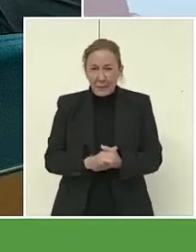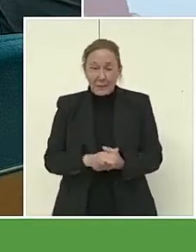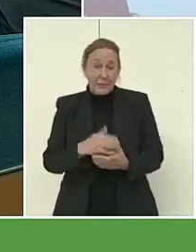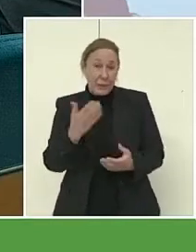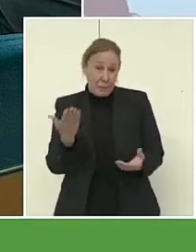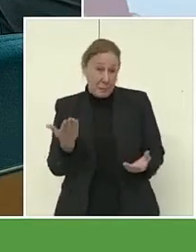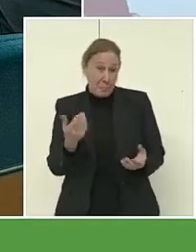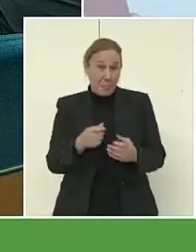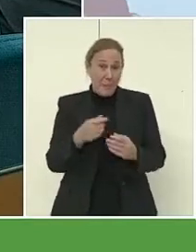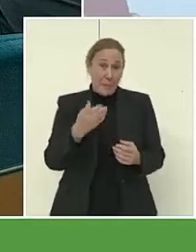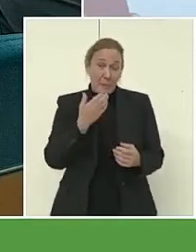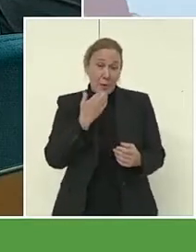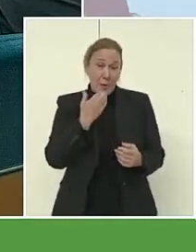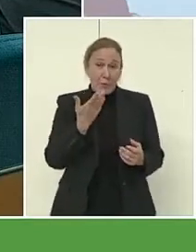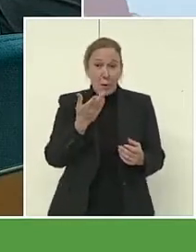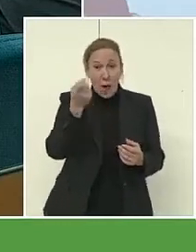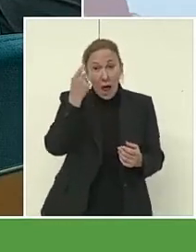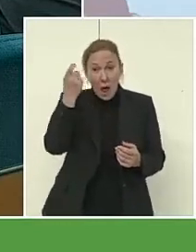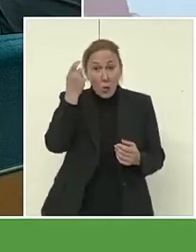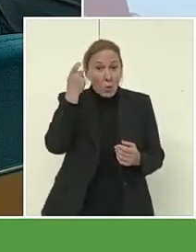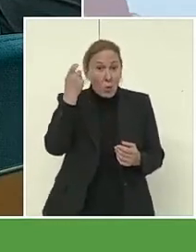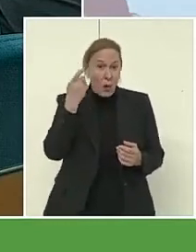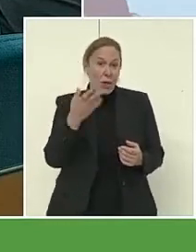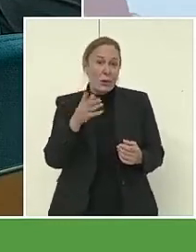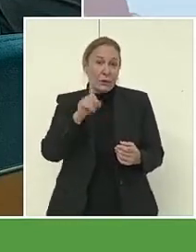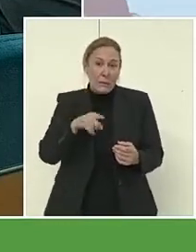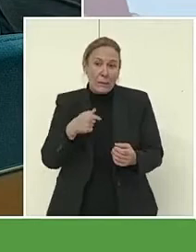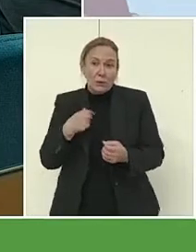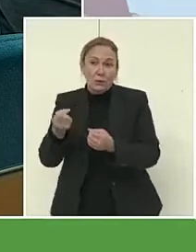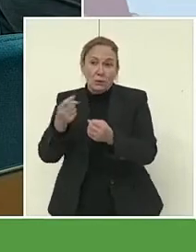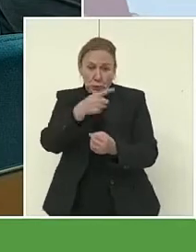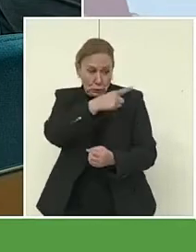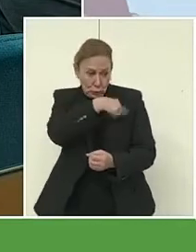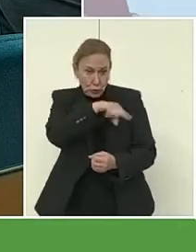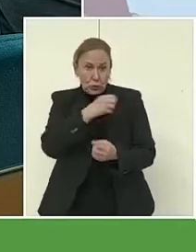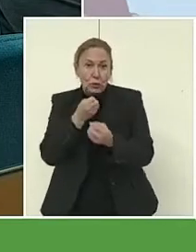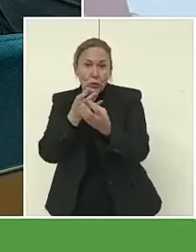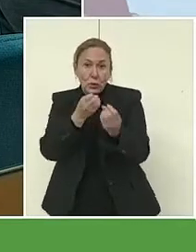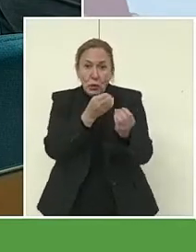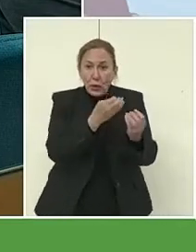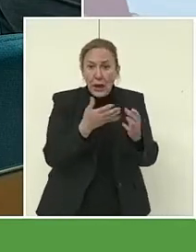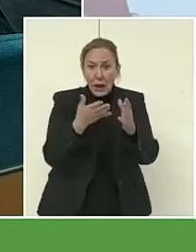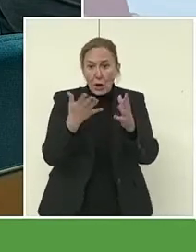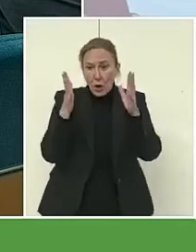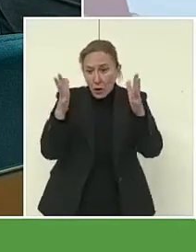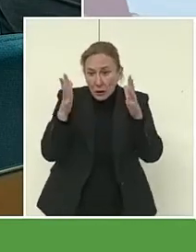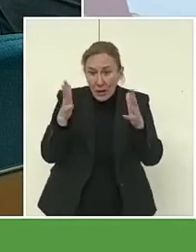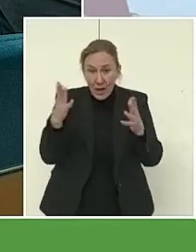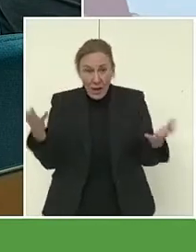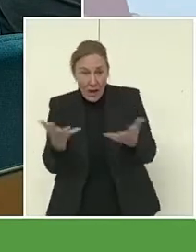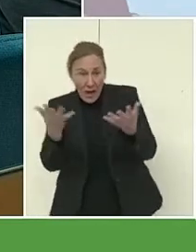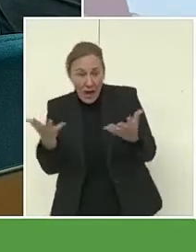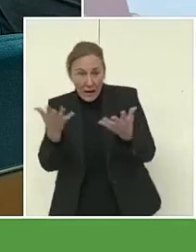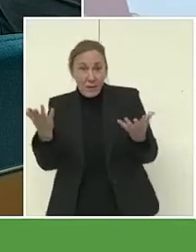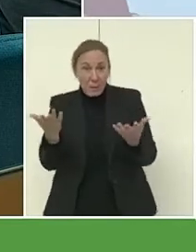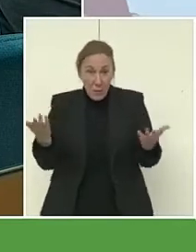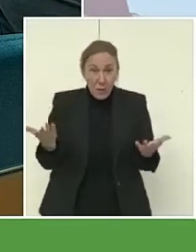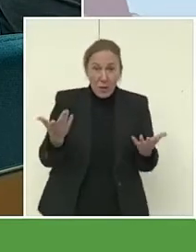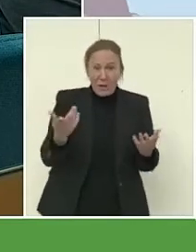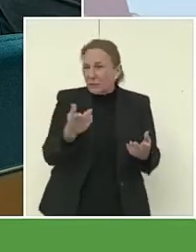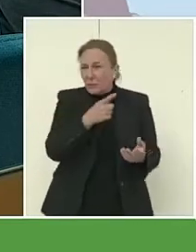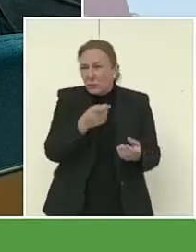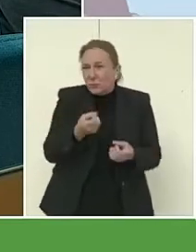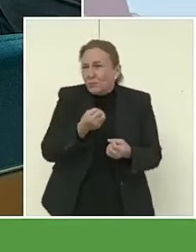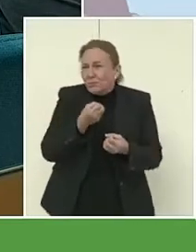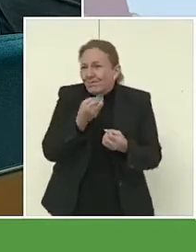cuando nos enfrentemos al alumnado al que le queremos transmitir los contenidos que nos estáis explicando aquí. Tener esos